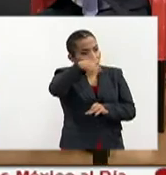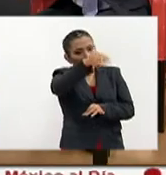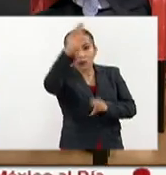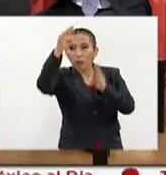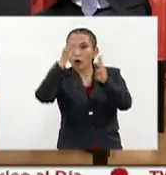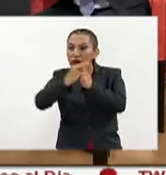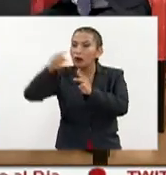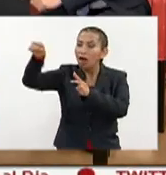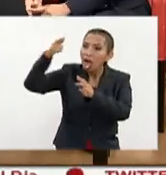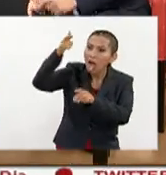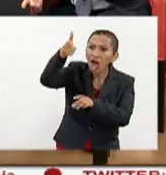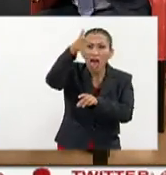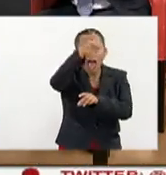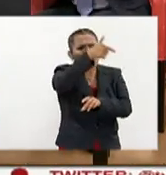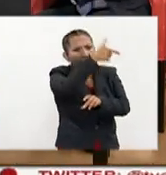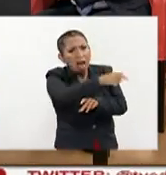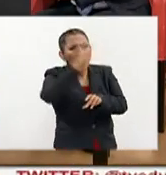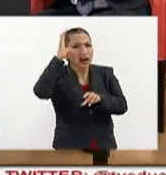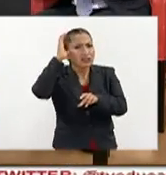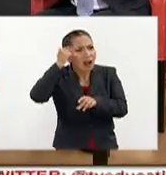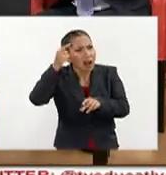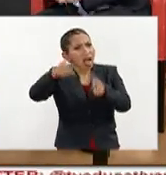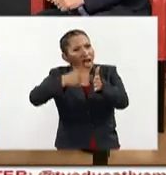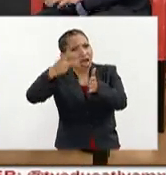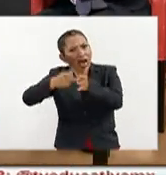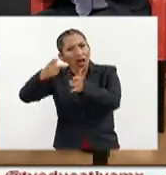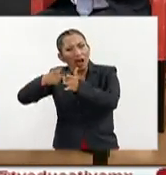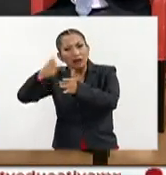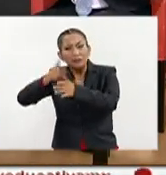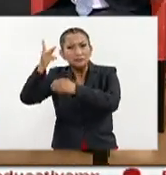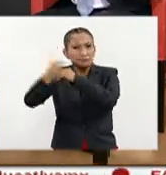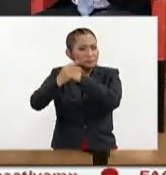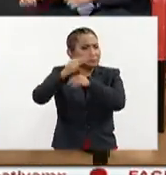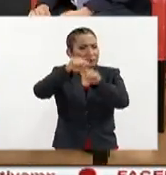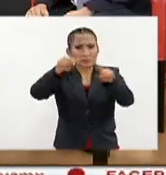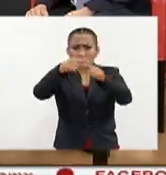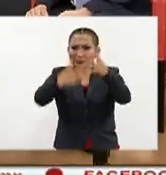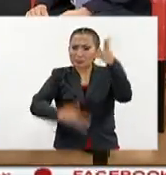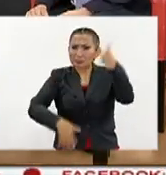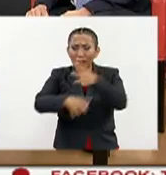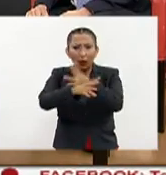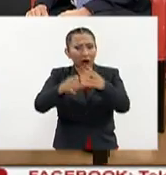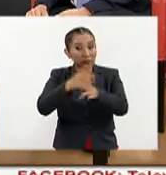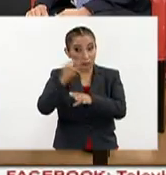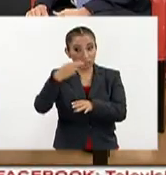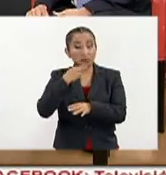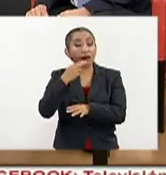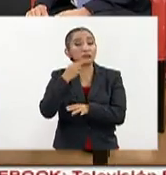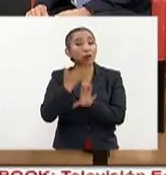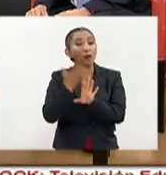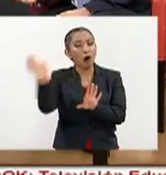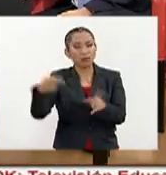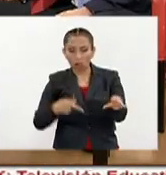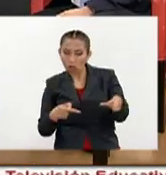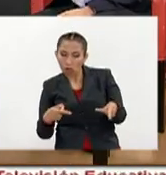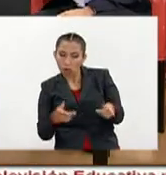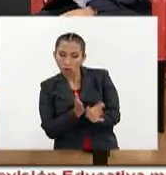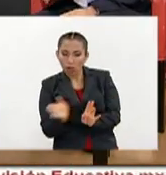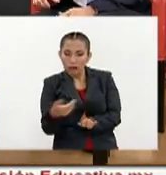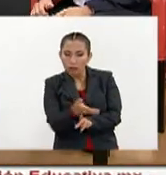¿no? Empresas chinas, ciudadanos chinos, medios chinos, en fin, ¿no? Es decir, están también usando estrategias muy